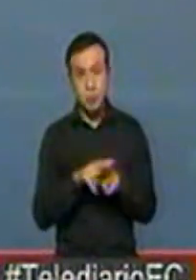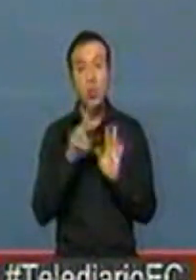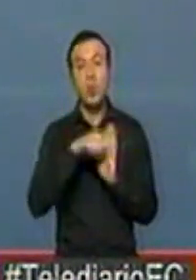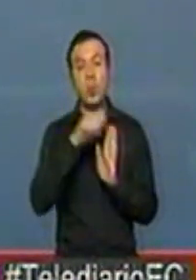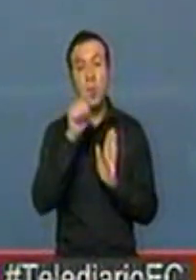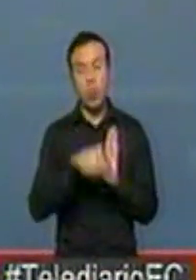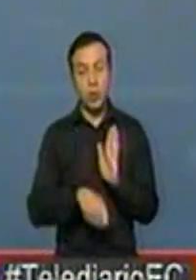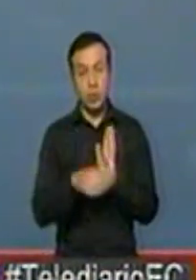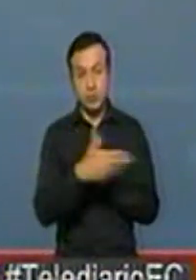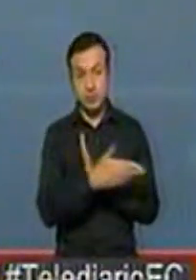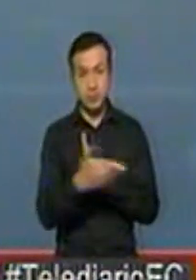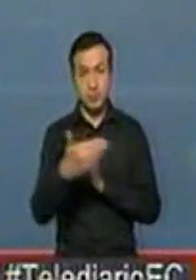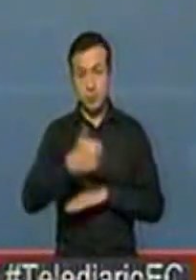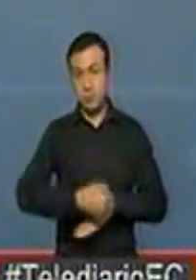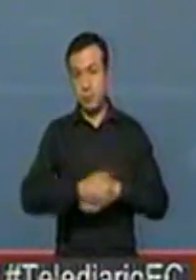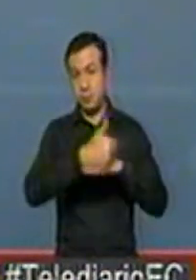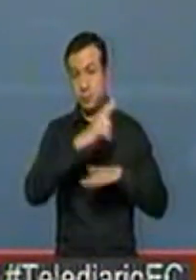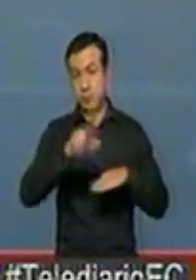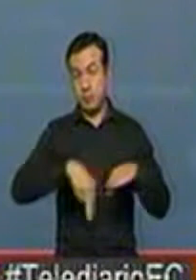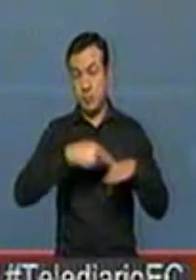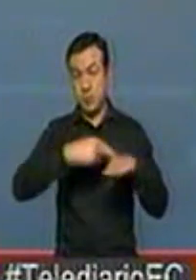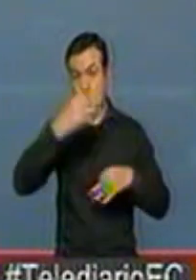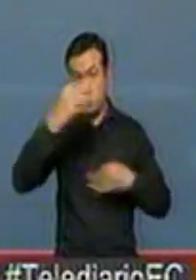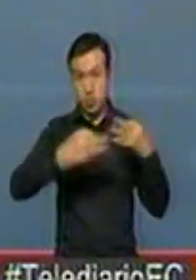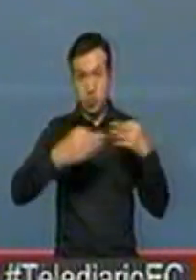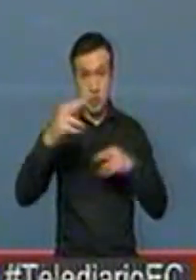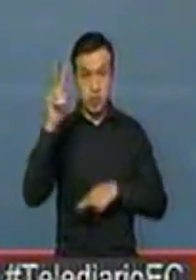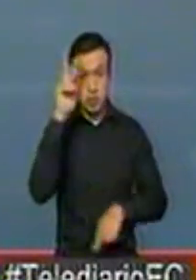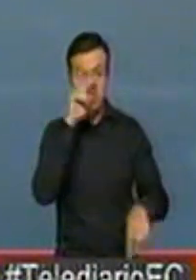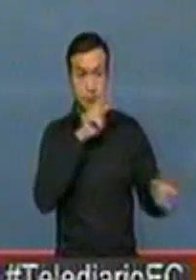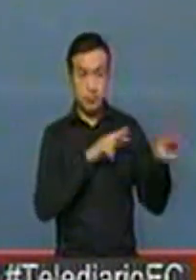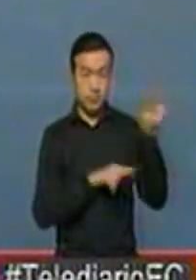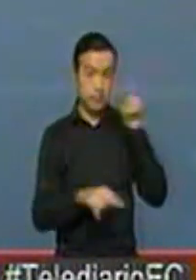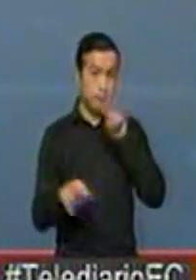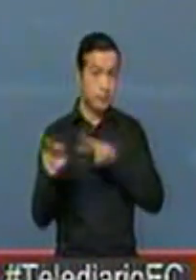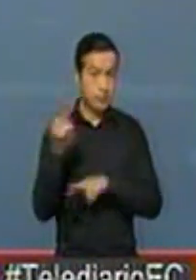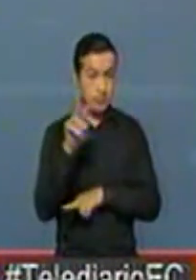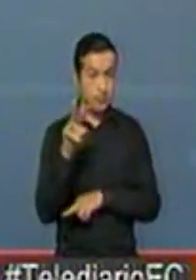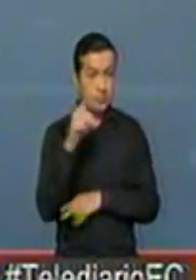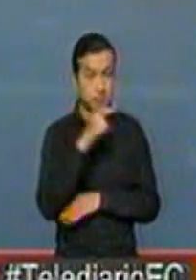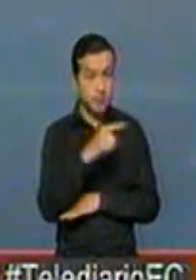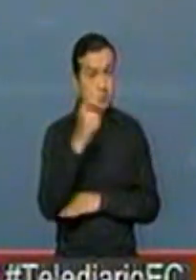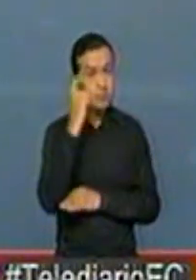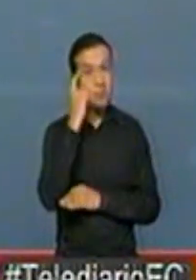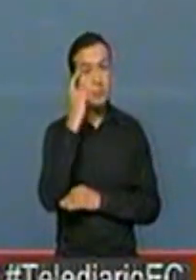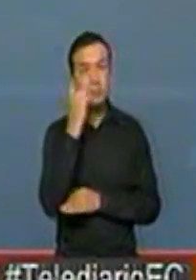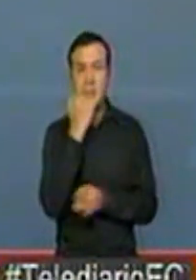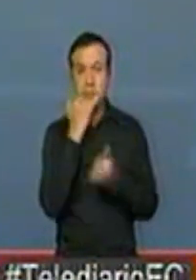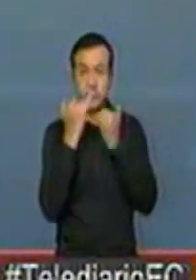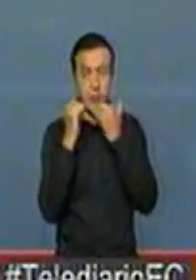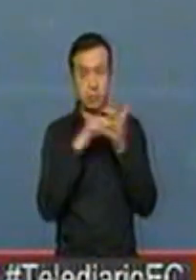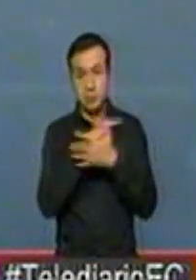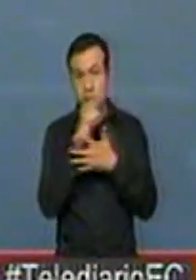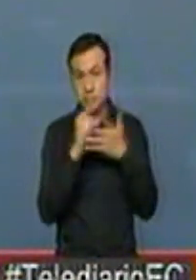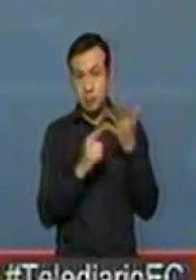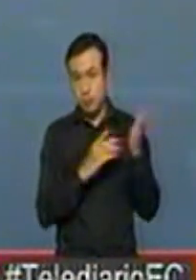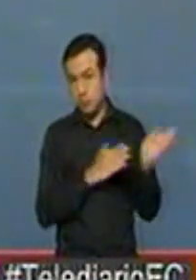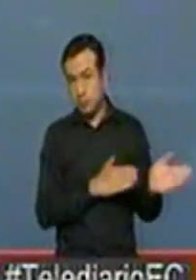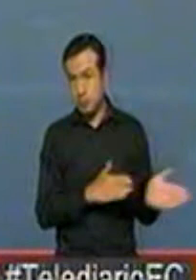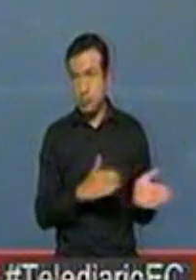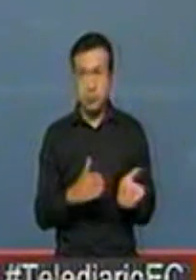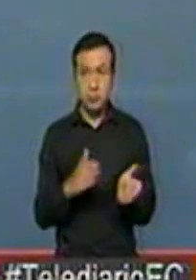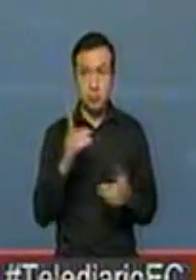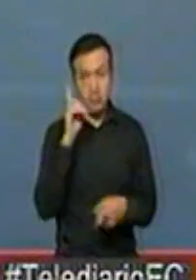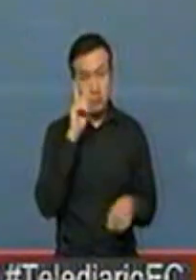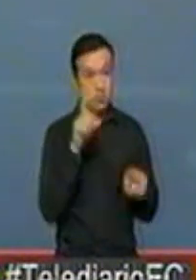de la corte nacional de justicia que fueron evaluados por el consejo de la judicatura y que consideran también que hubo errores y que mantienen discrepancias